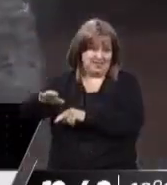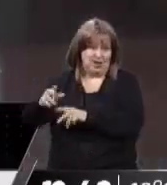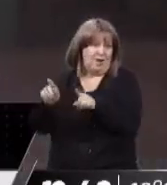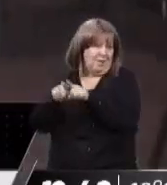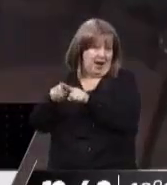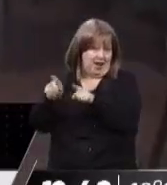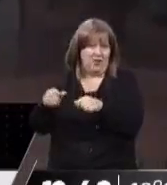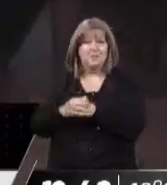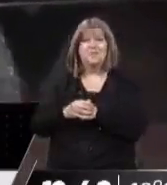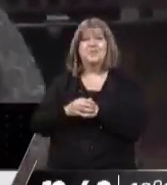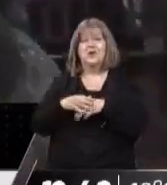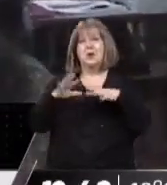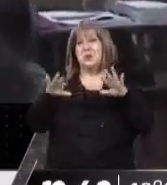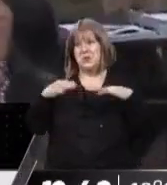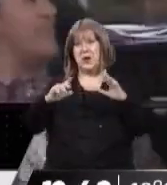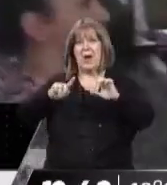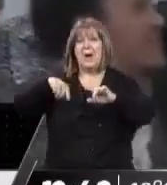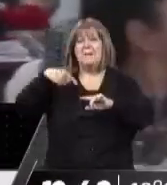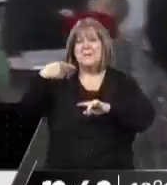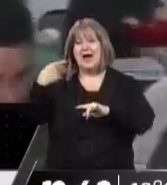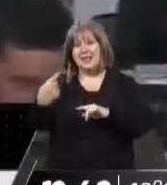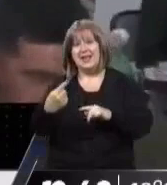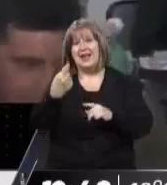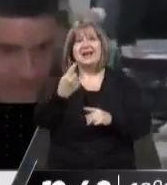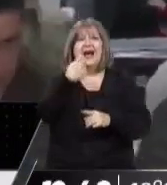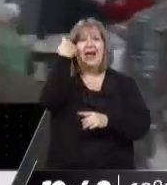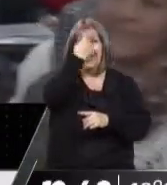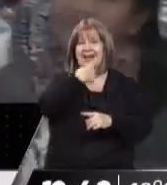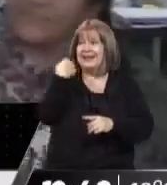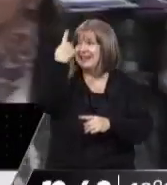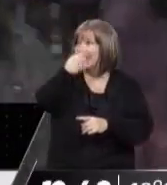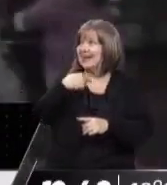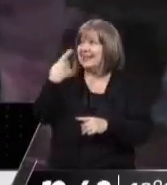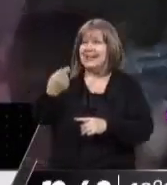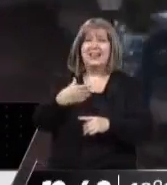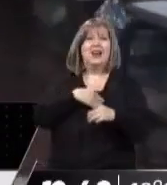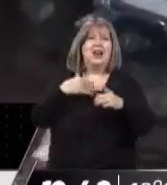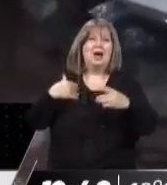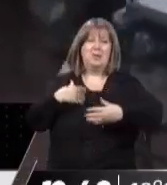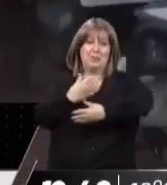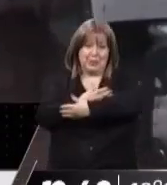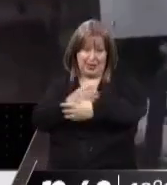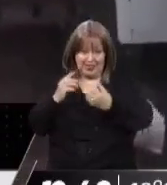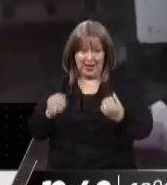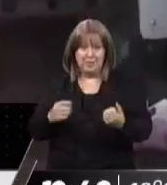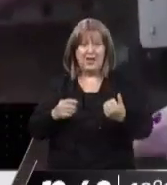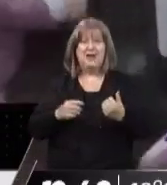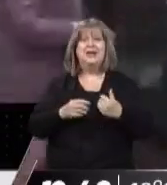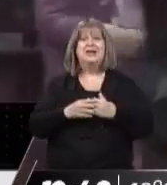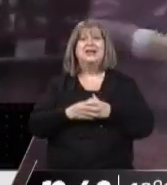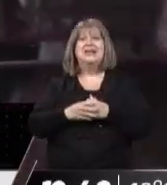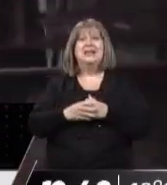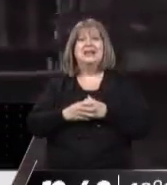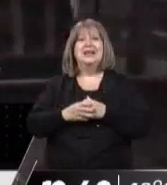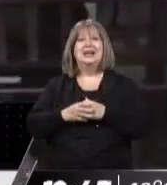seguir grabando para mañana, que es el Día del Estudiante, pero imagínense cada carita de esta, la madre allá con el niño. Ese niño quiere teta,